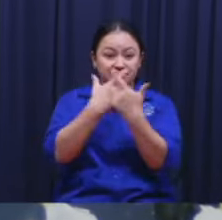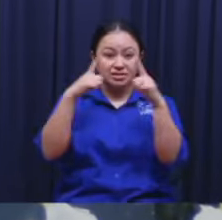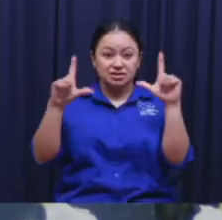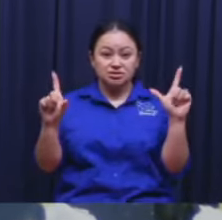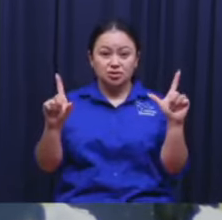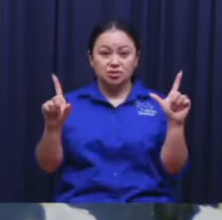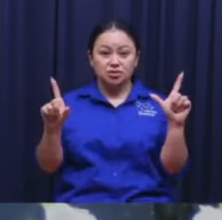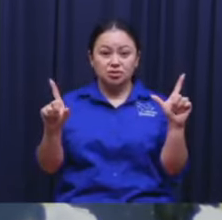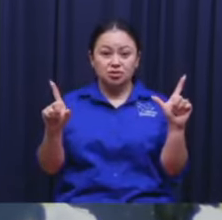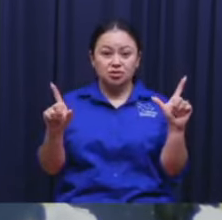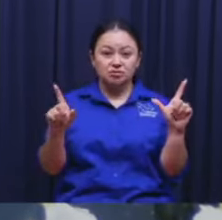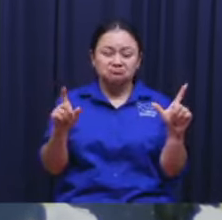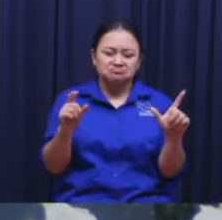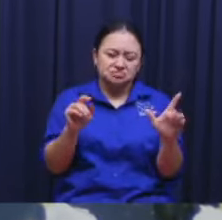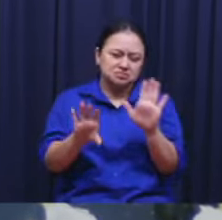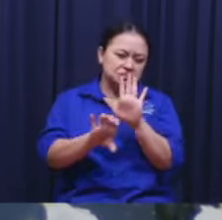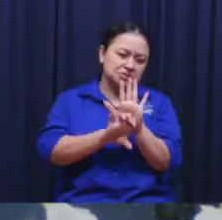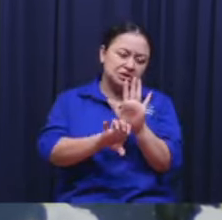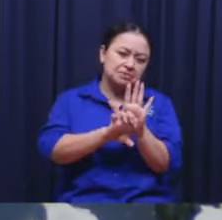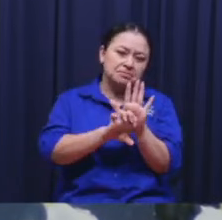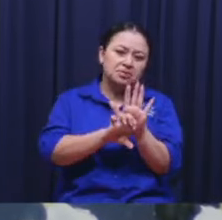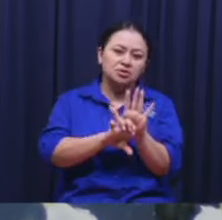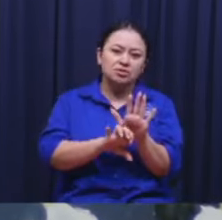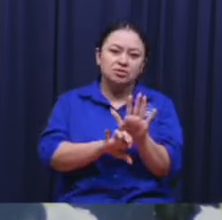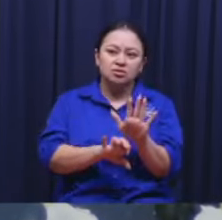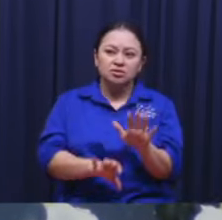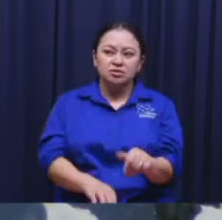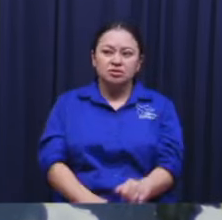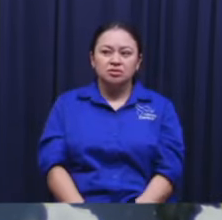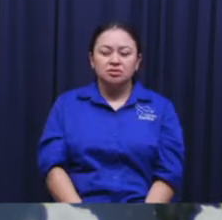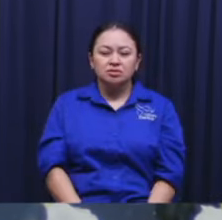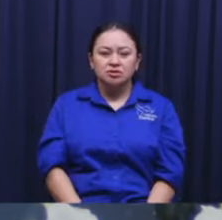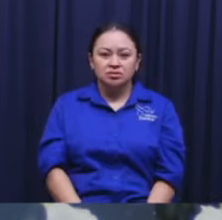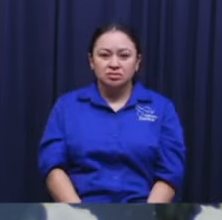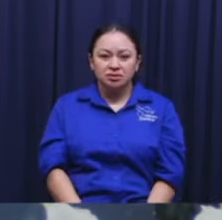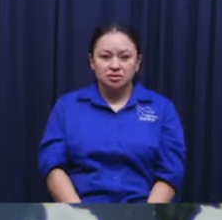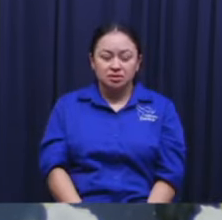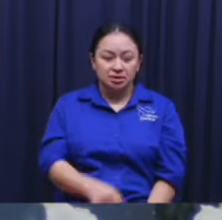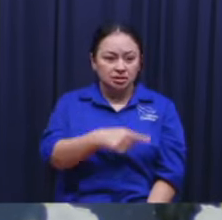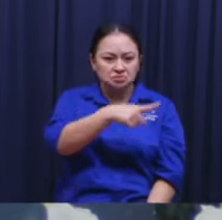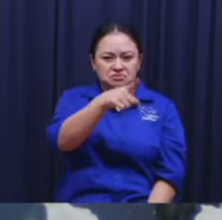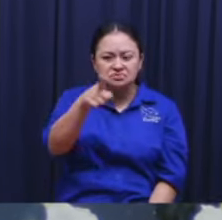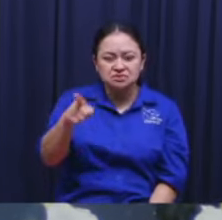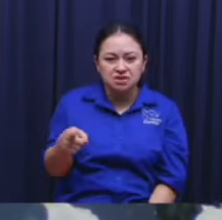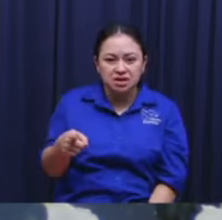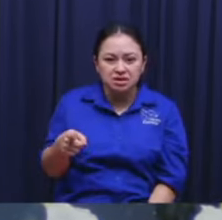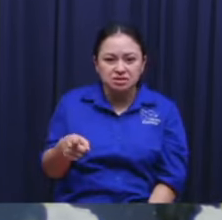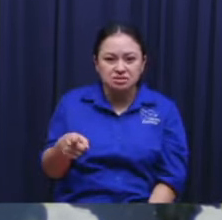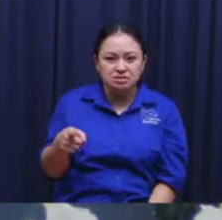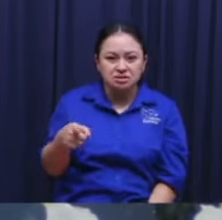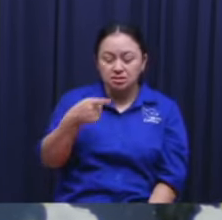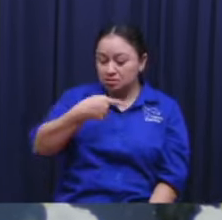ustedes, Dios quiera que no sea así, solo es un ejemplo didáctico, lo meten al bote